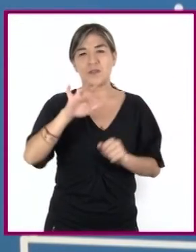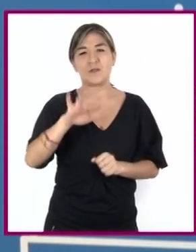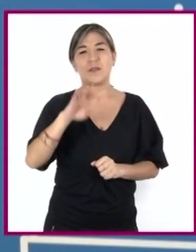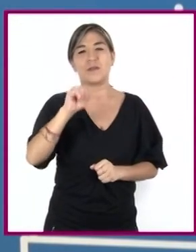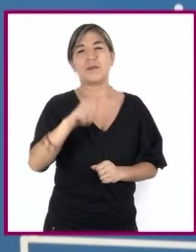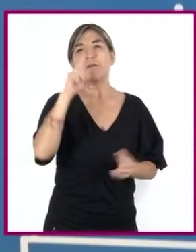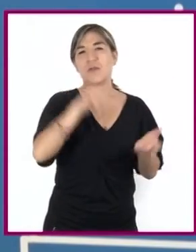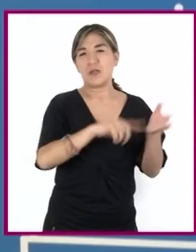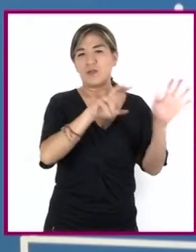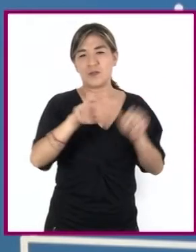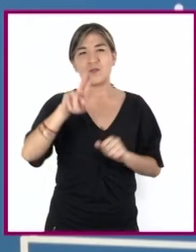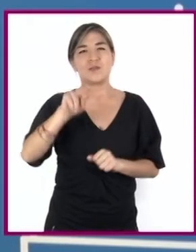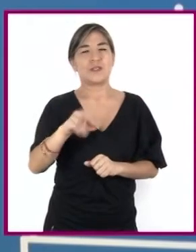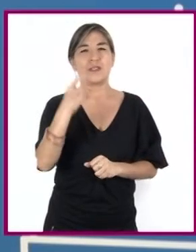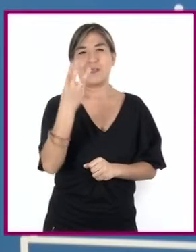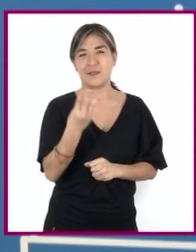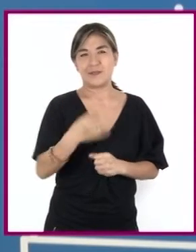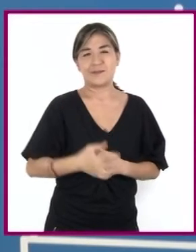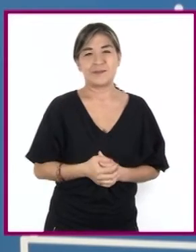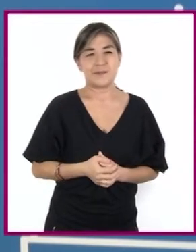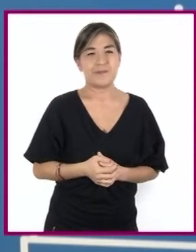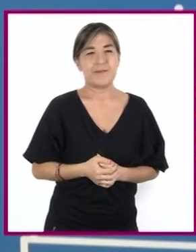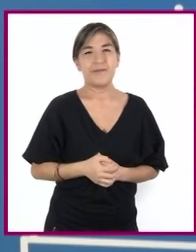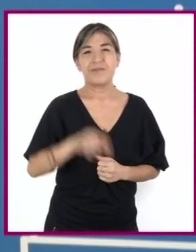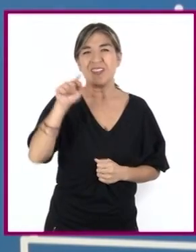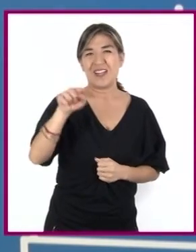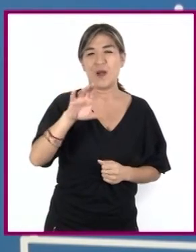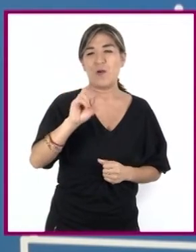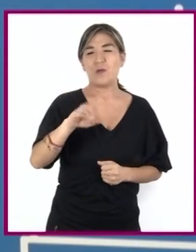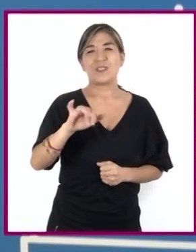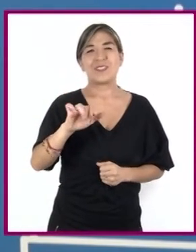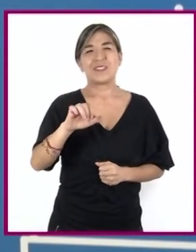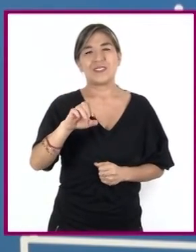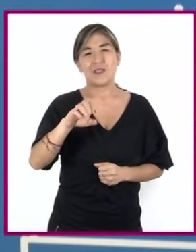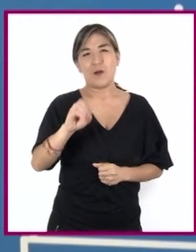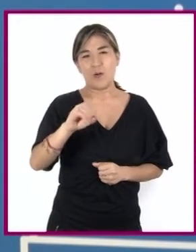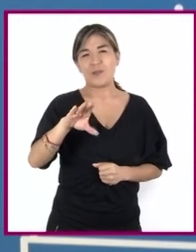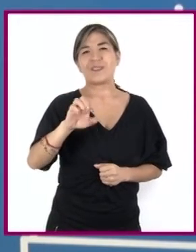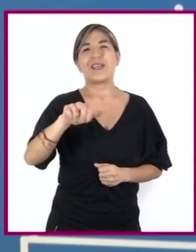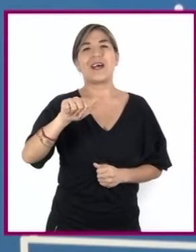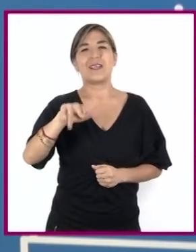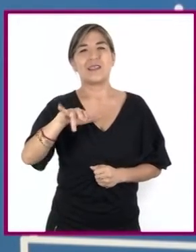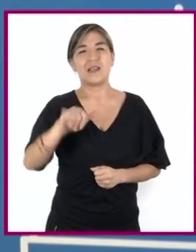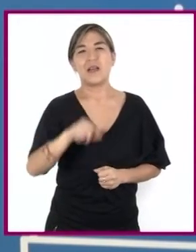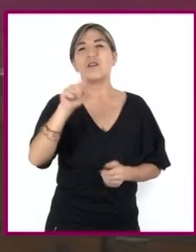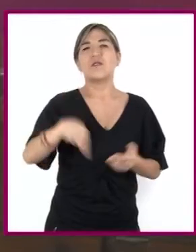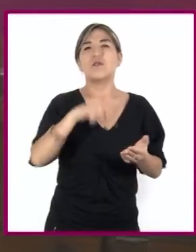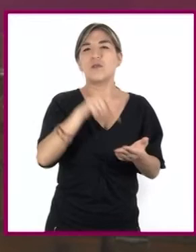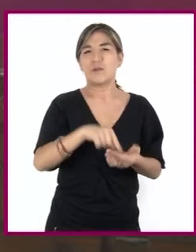y 1883. En Oceanía se establecieron en Nueva Caledonia.